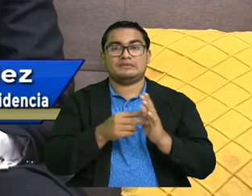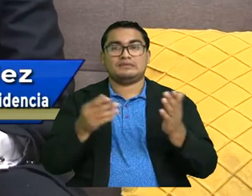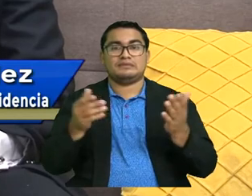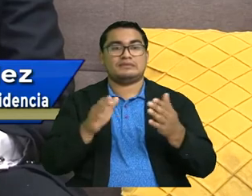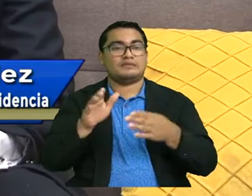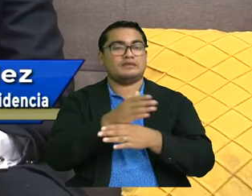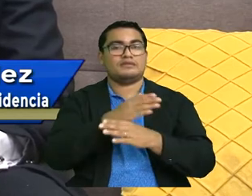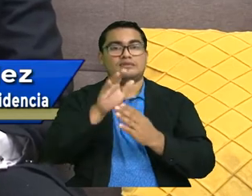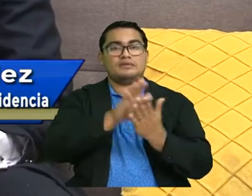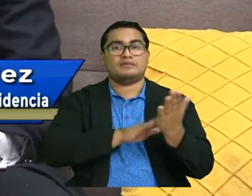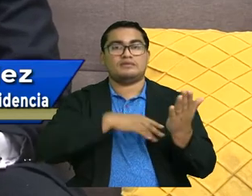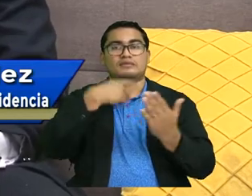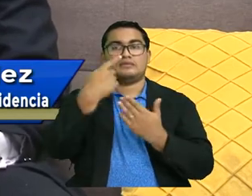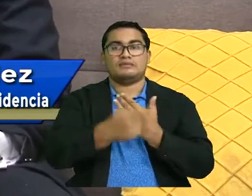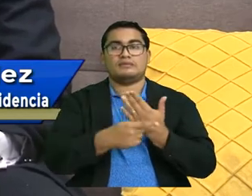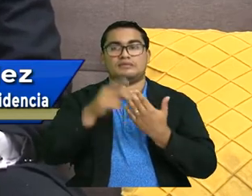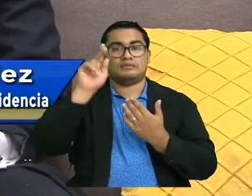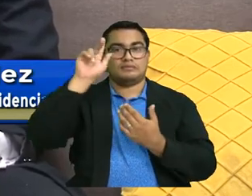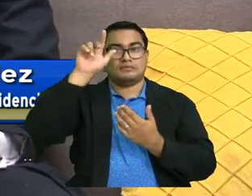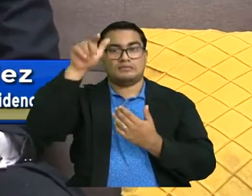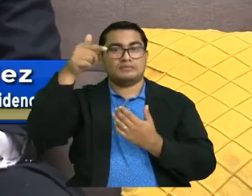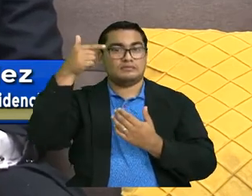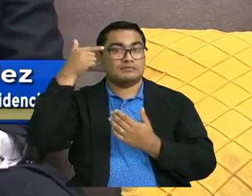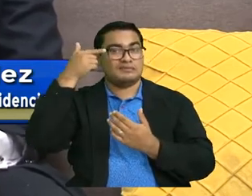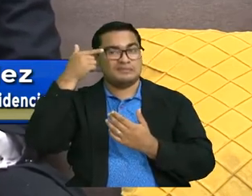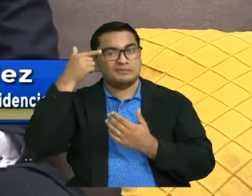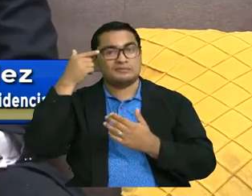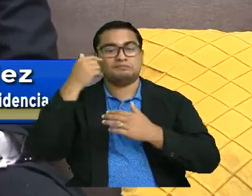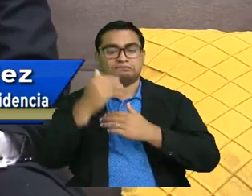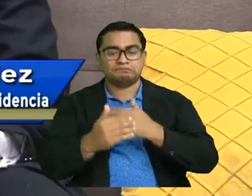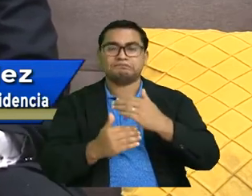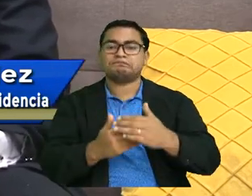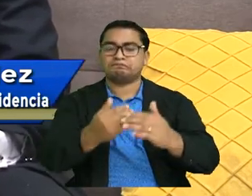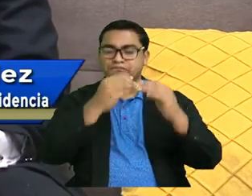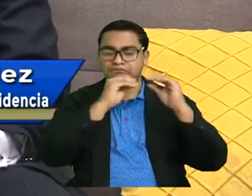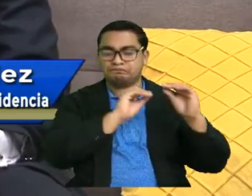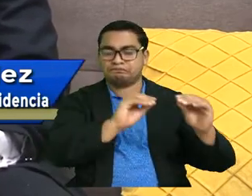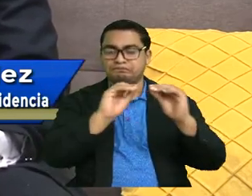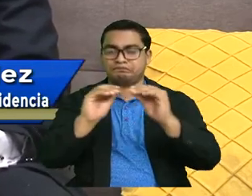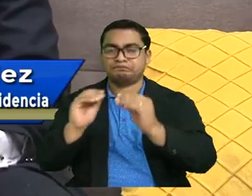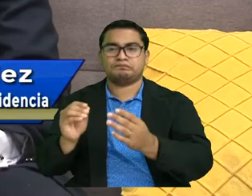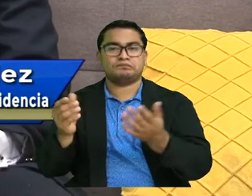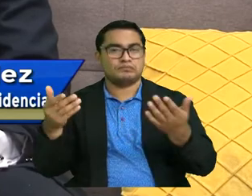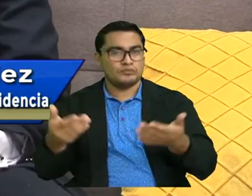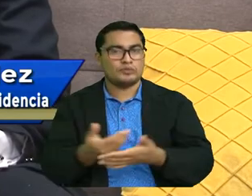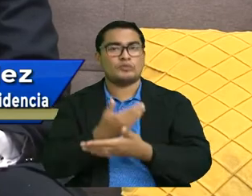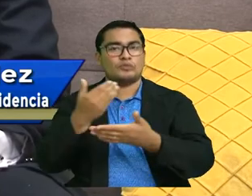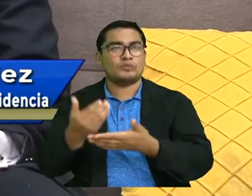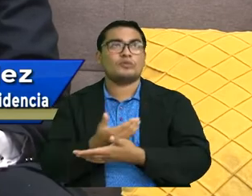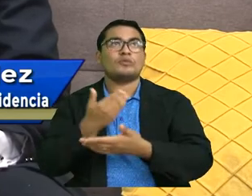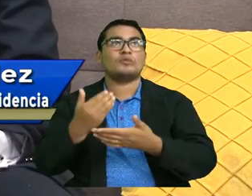diferentes programas del gobierno, claro, que han venido ofreciendo formación, capacitación, actualización,